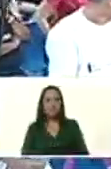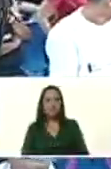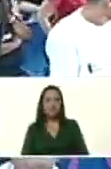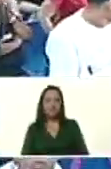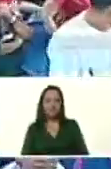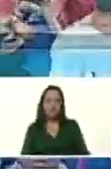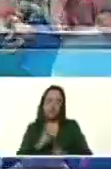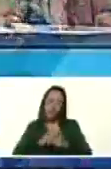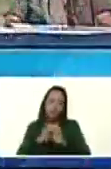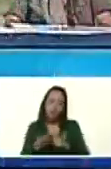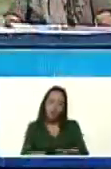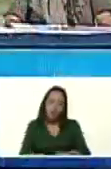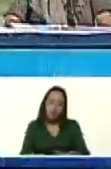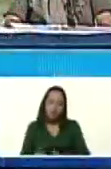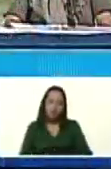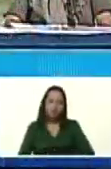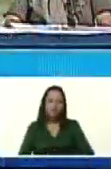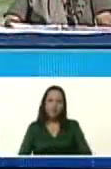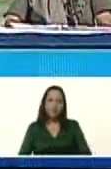Entonces, yo quiero